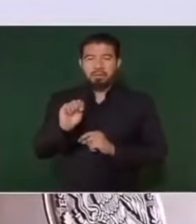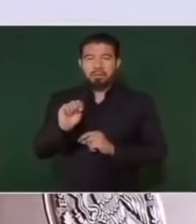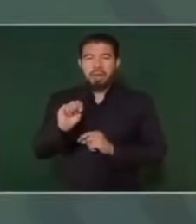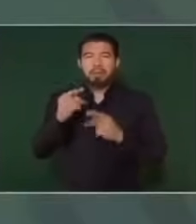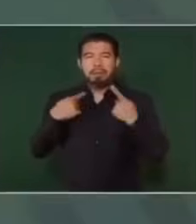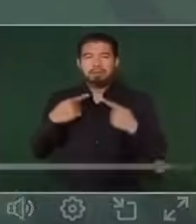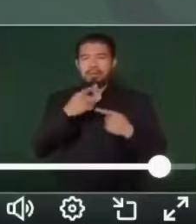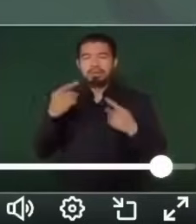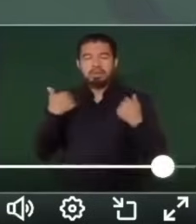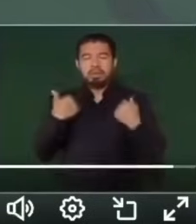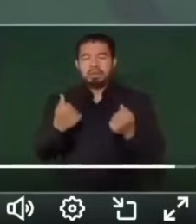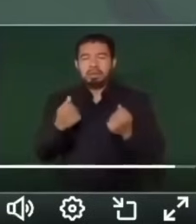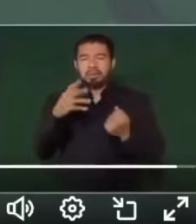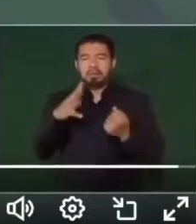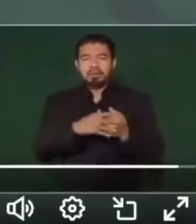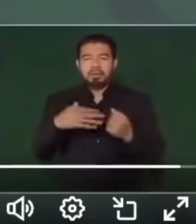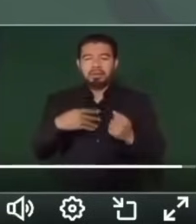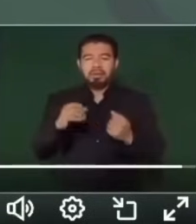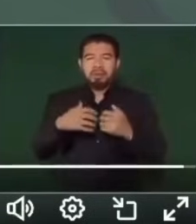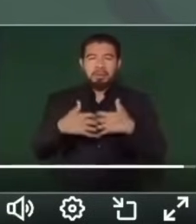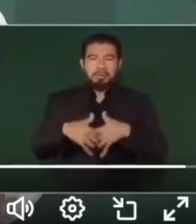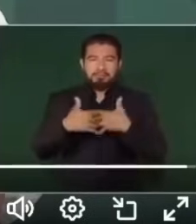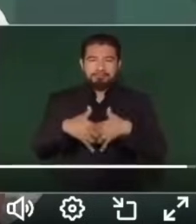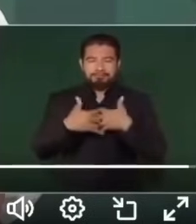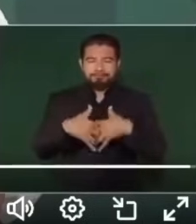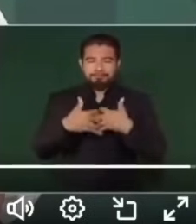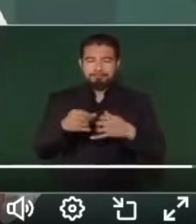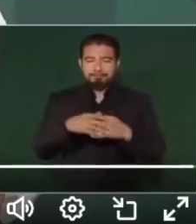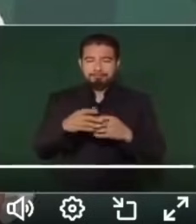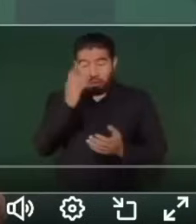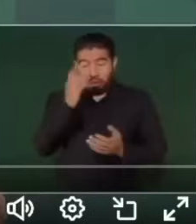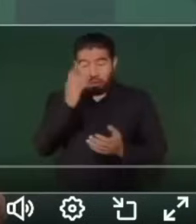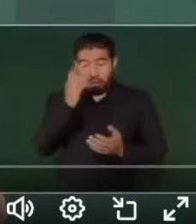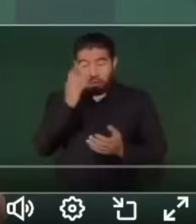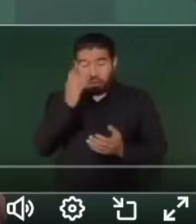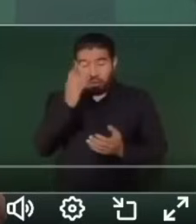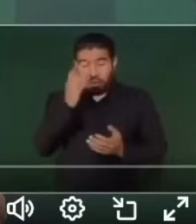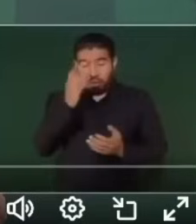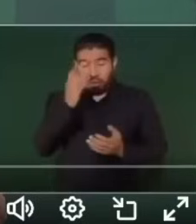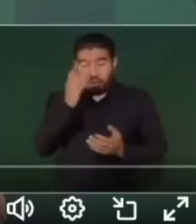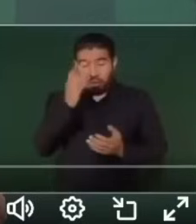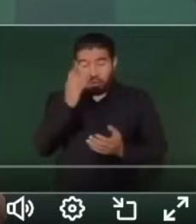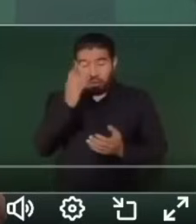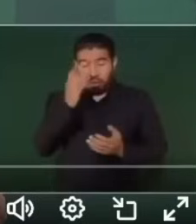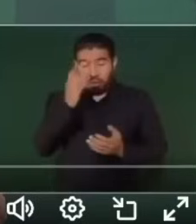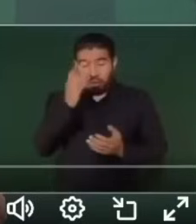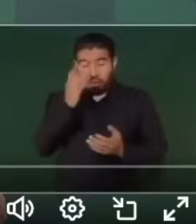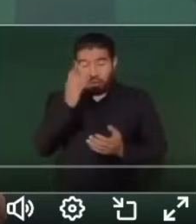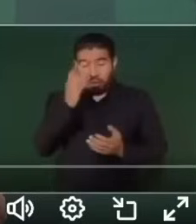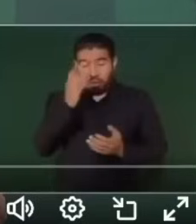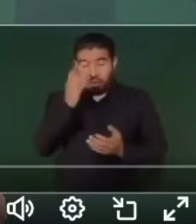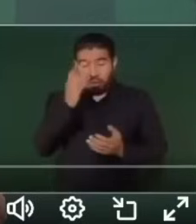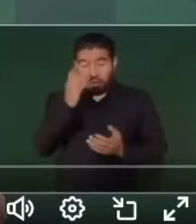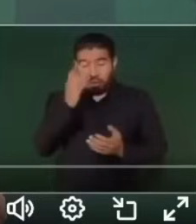máquina que la mueven que la manipulan pues ya escucharon al presidente Andrés Manuel